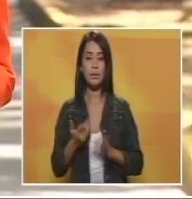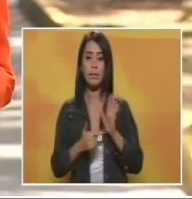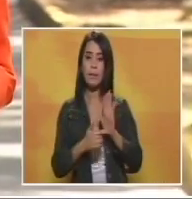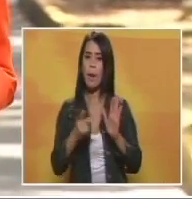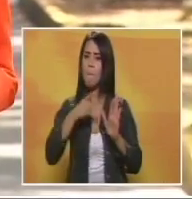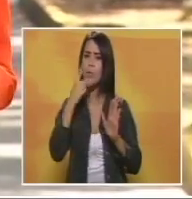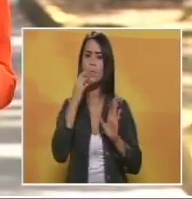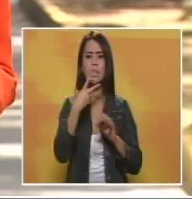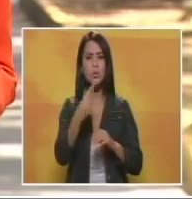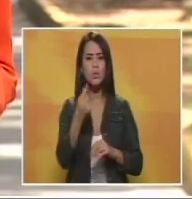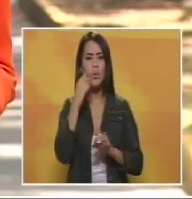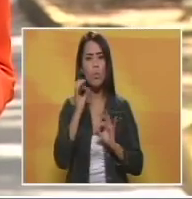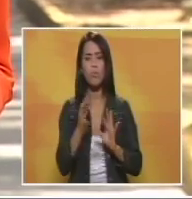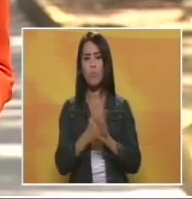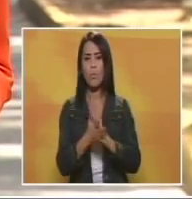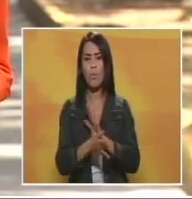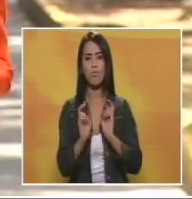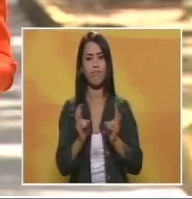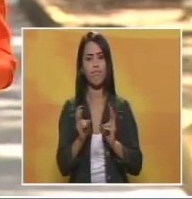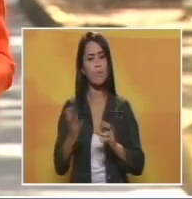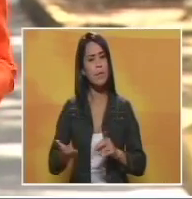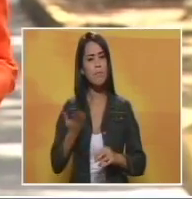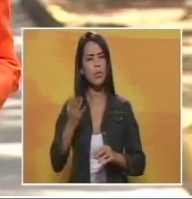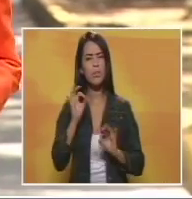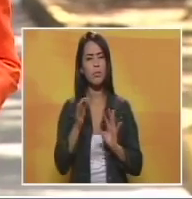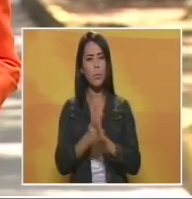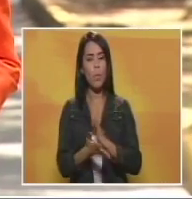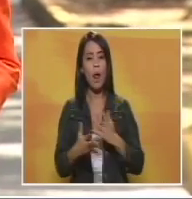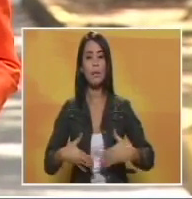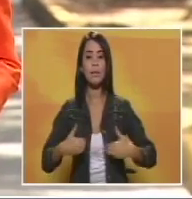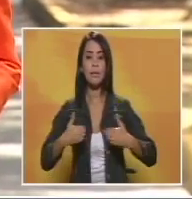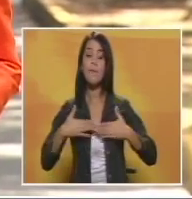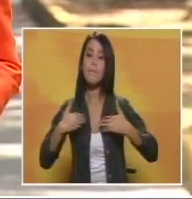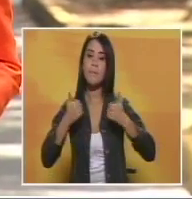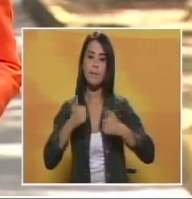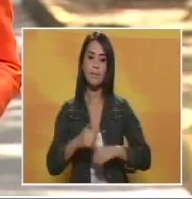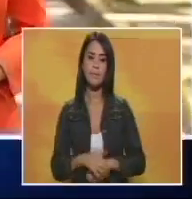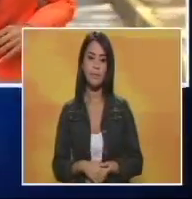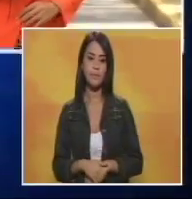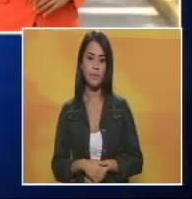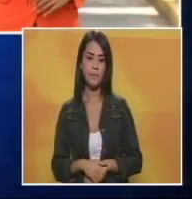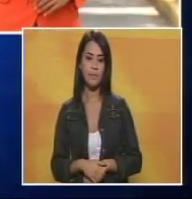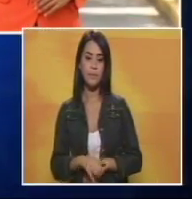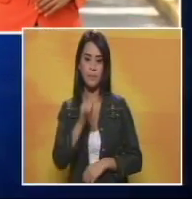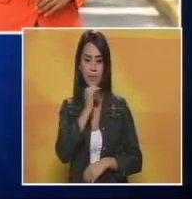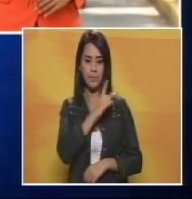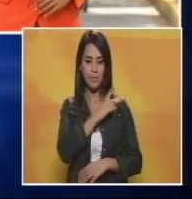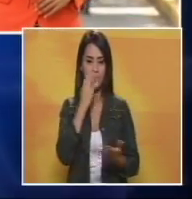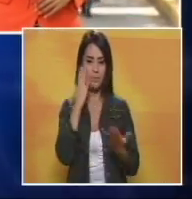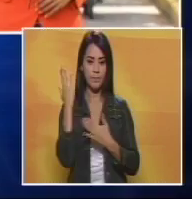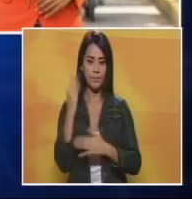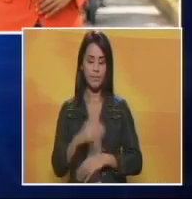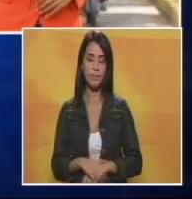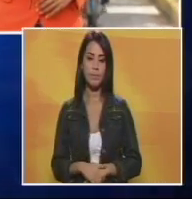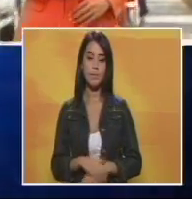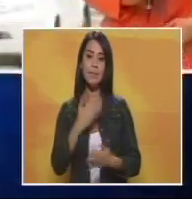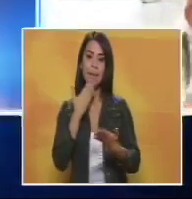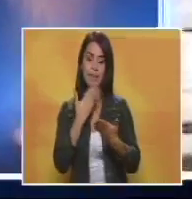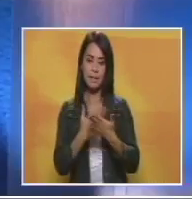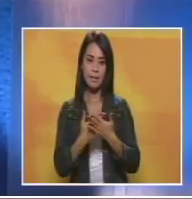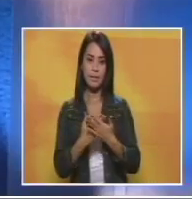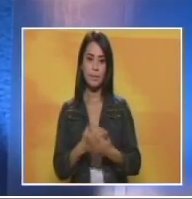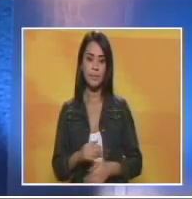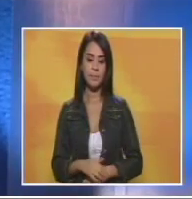despolitice el tema, pues considera que la prioridad debe ser salvar vidas. Es nuestro aporte, ustedes continúen con mucho más de nuestra emisión meridiana. Muchísimas gracias,